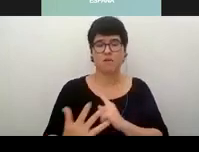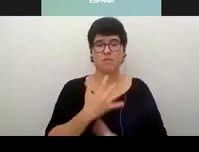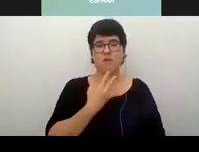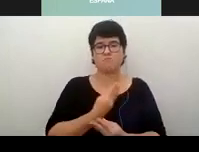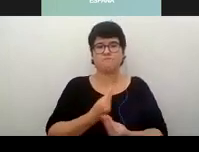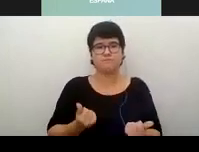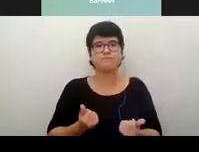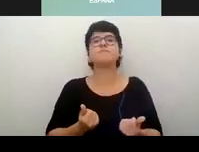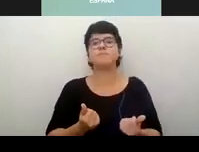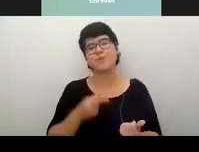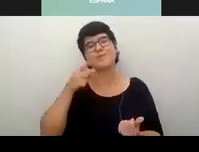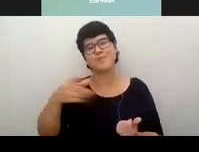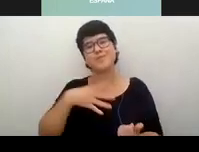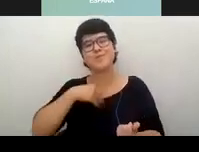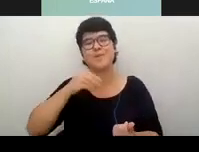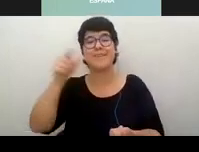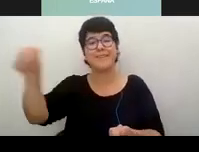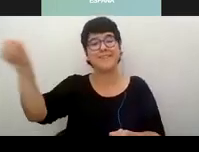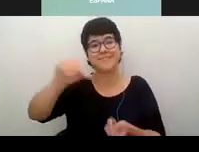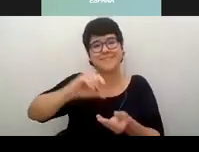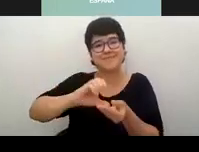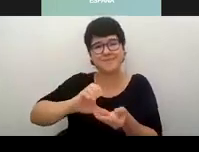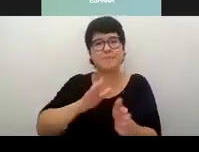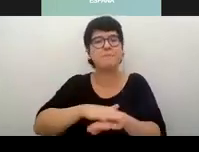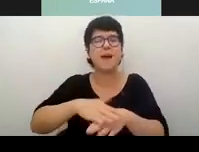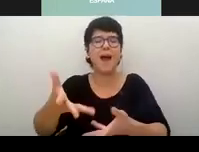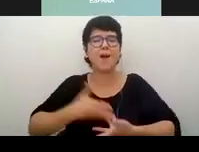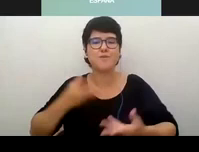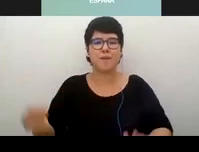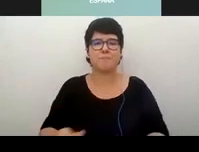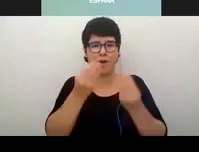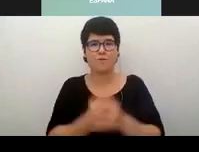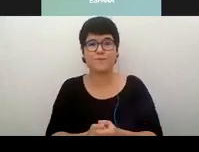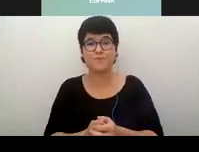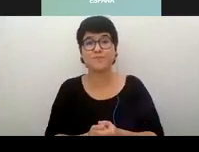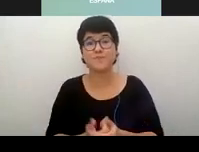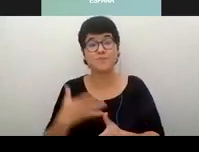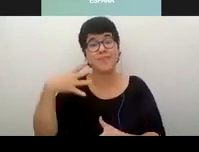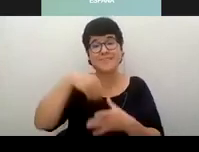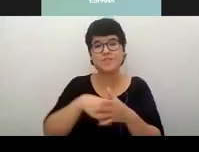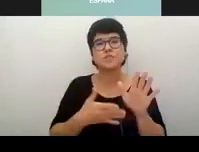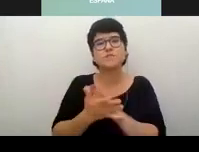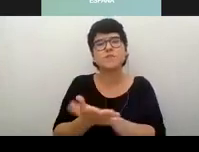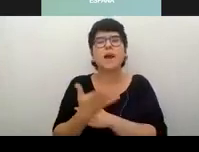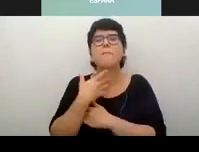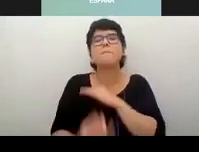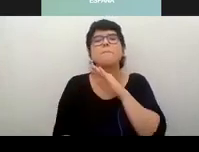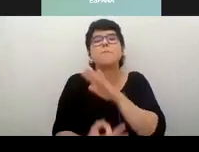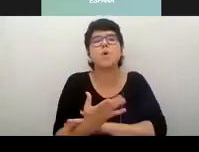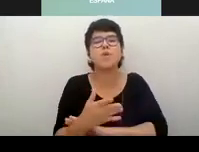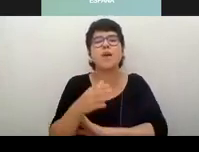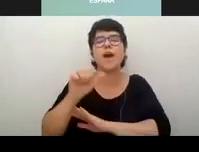y los Bifidobacterium? Que son bacterias acidolácticas, es decir, que en su metabolismo producen ácido láctico